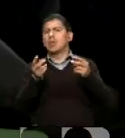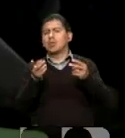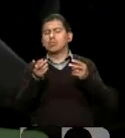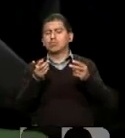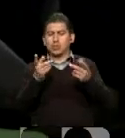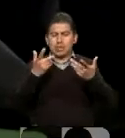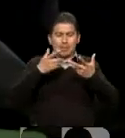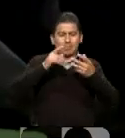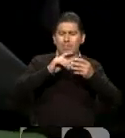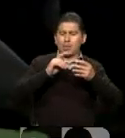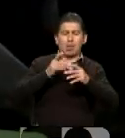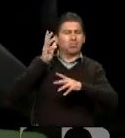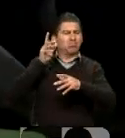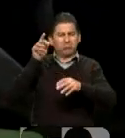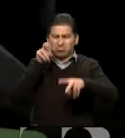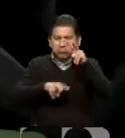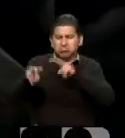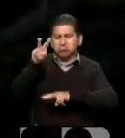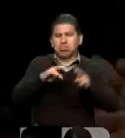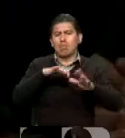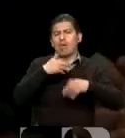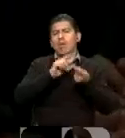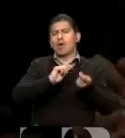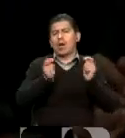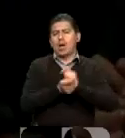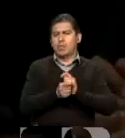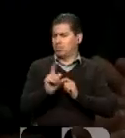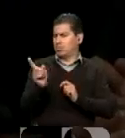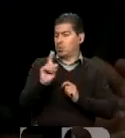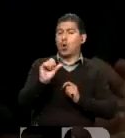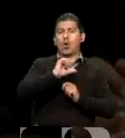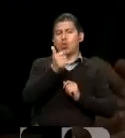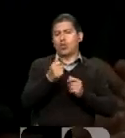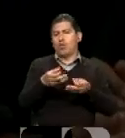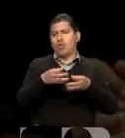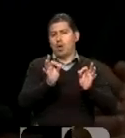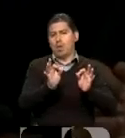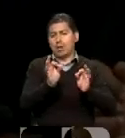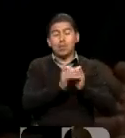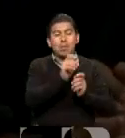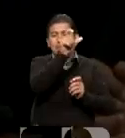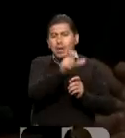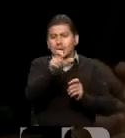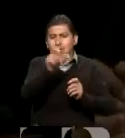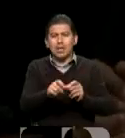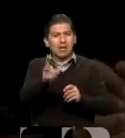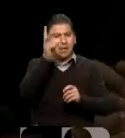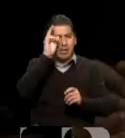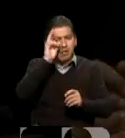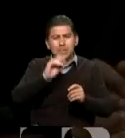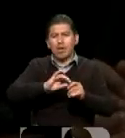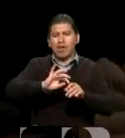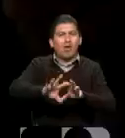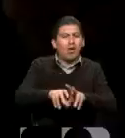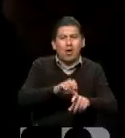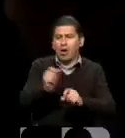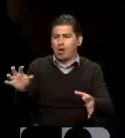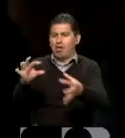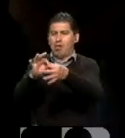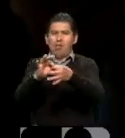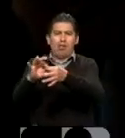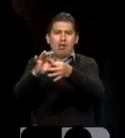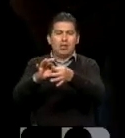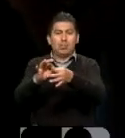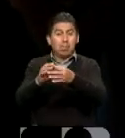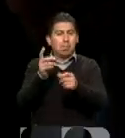delitos de cohecho, tráfico de influencias y asociación ilícita, y que a su parecer se unió este proceso a un proceso que no tenía fuero de corte nacional.